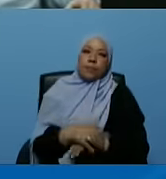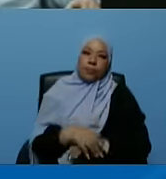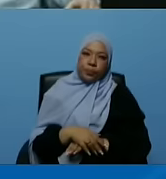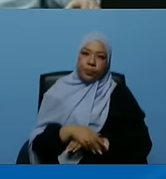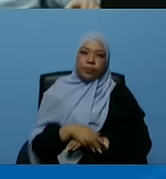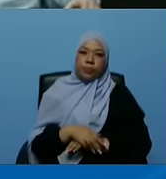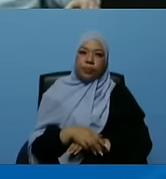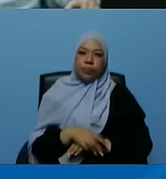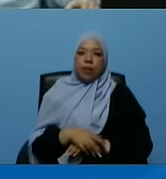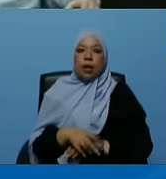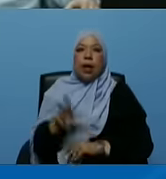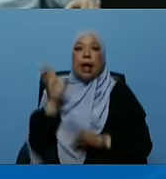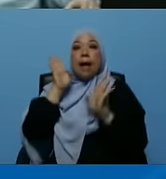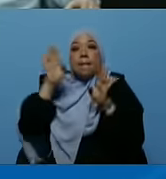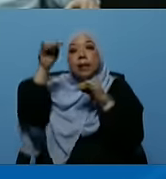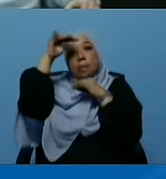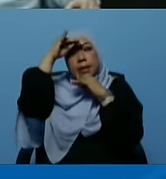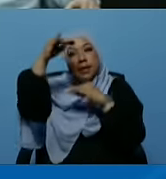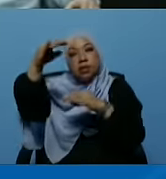Óyeme, Alejandro,